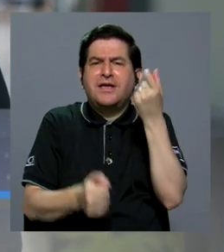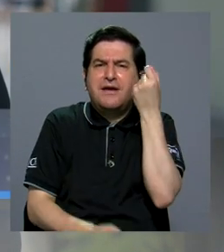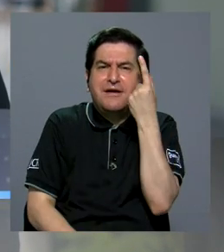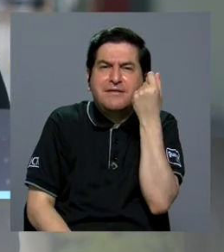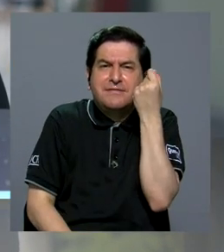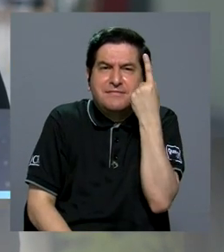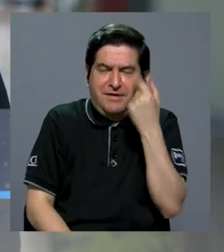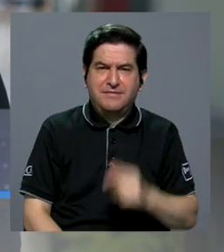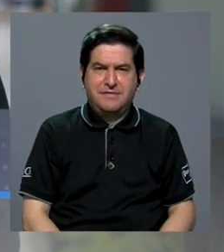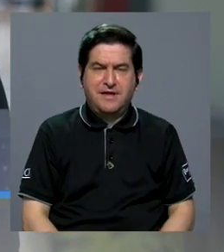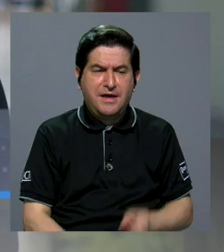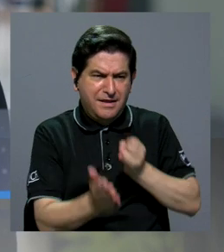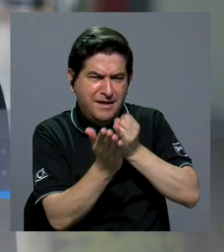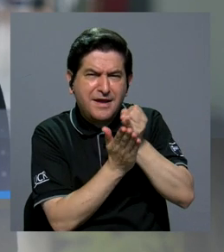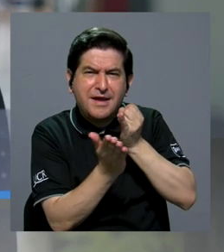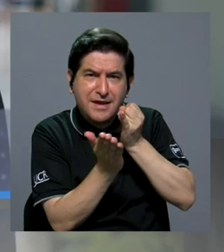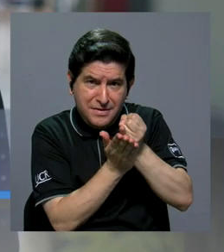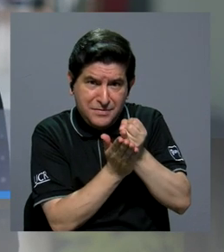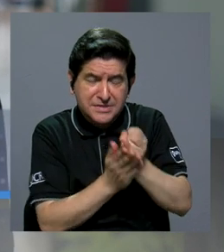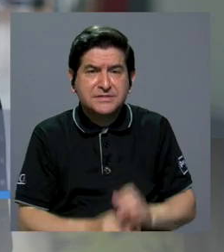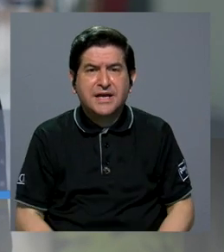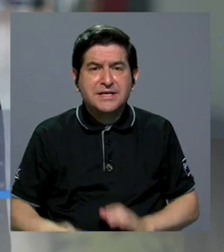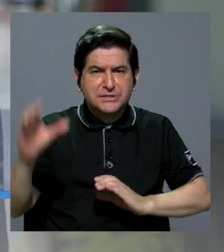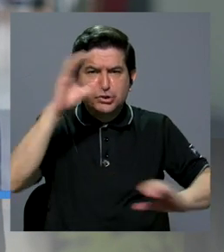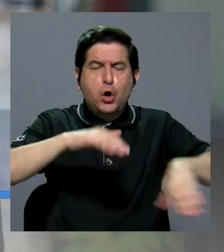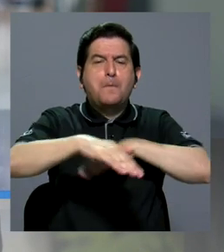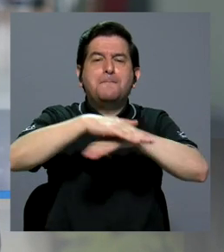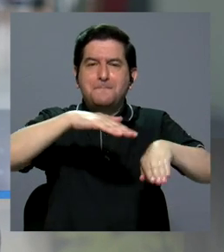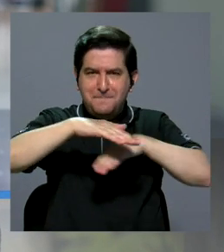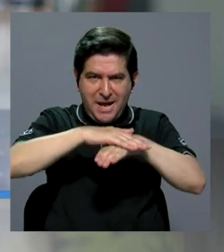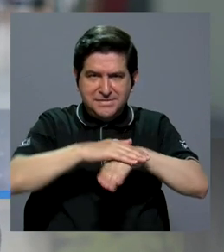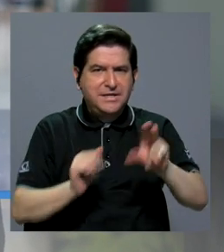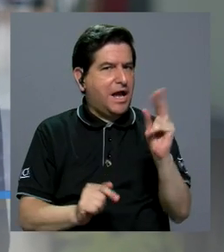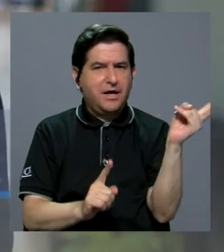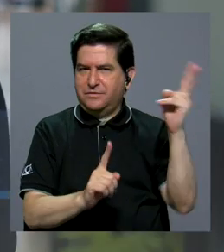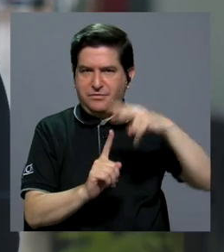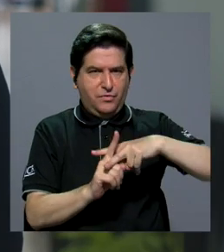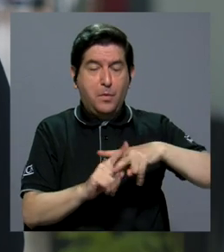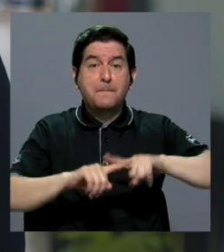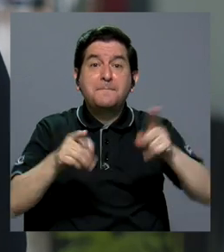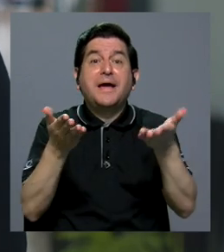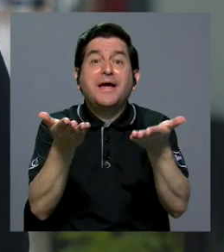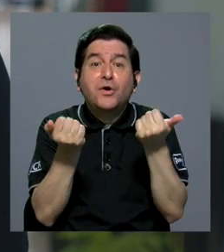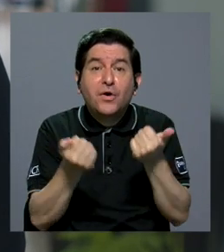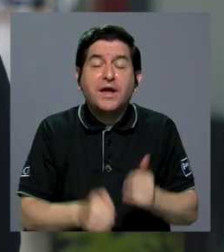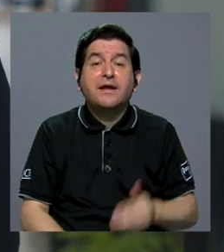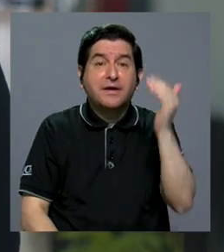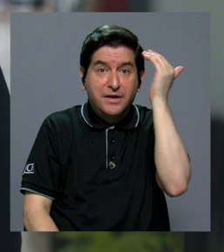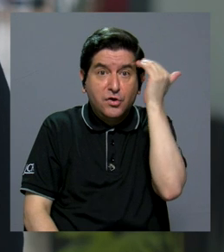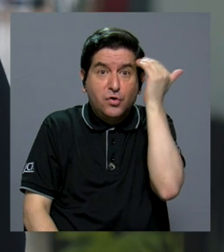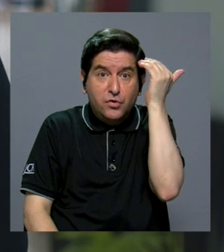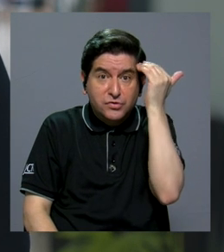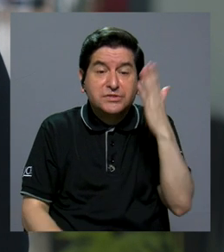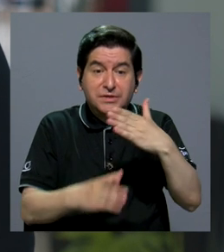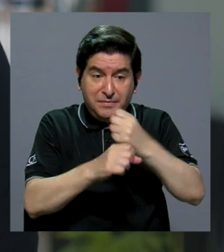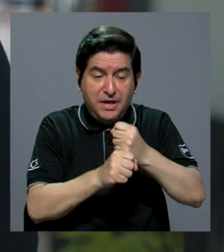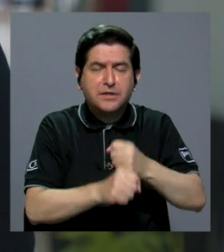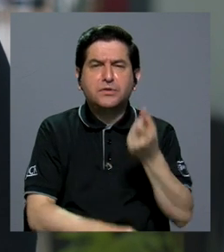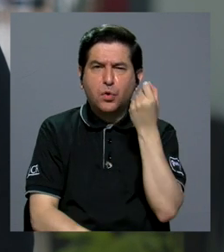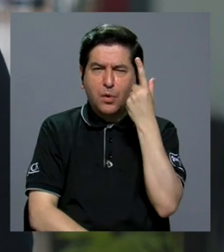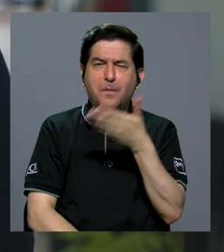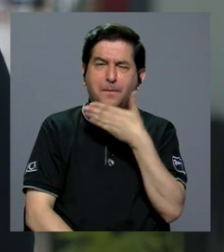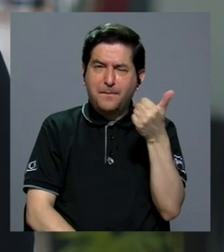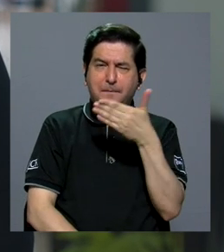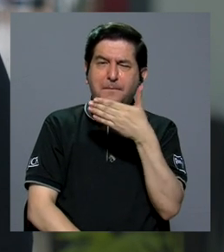entender, es una investigación de ciencia básica, no aplicada, que lo que buscamos es generar conocimiento para poder